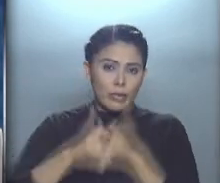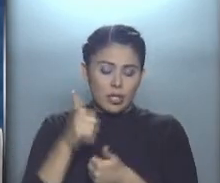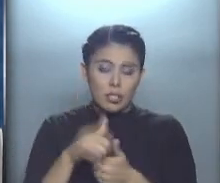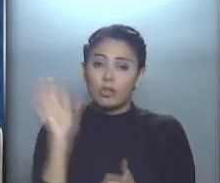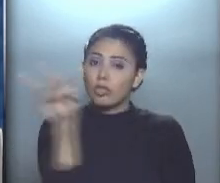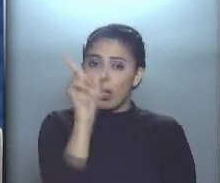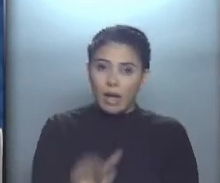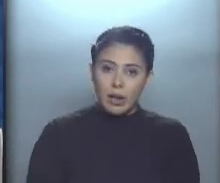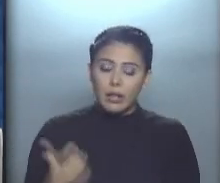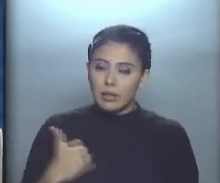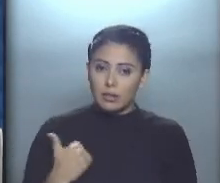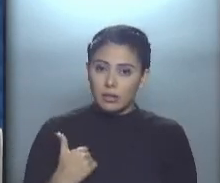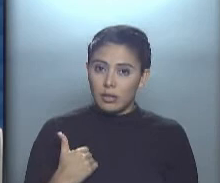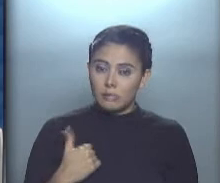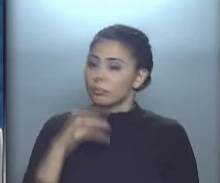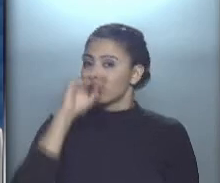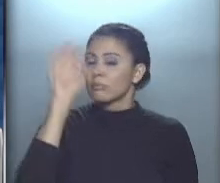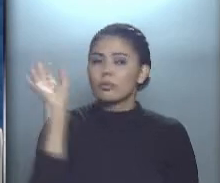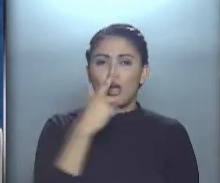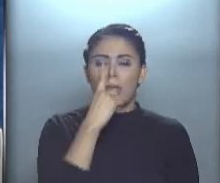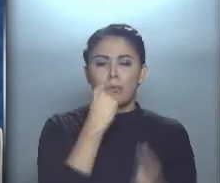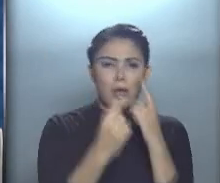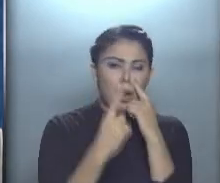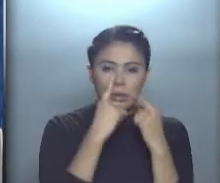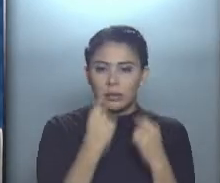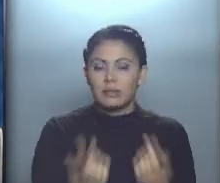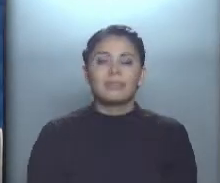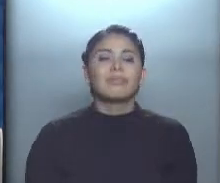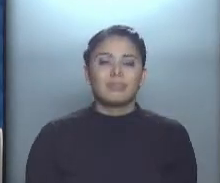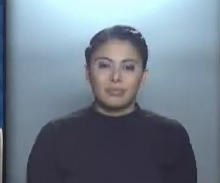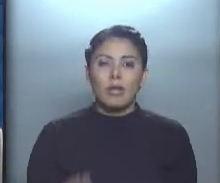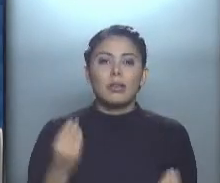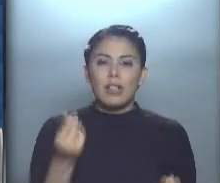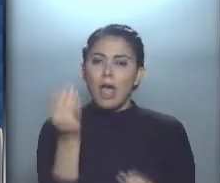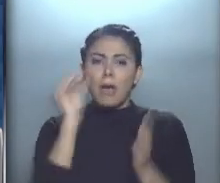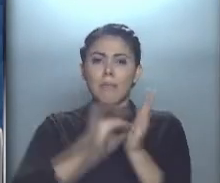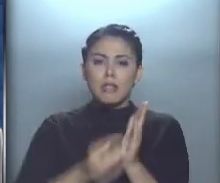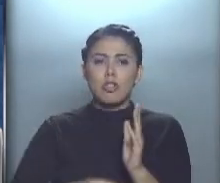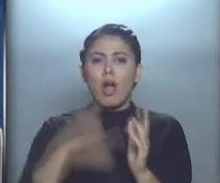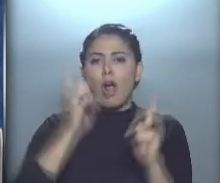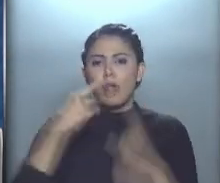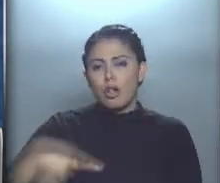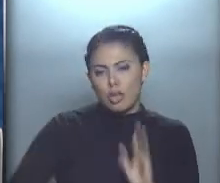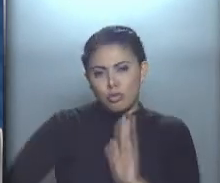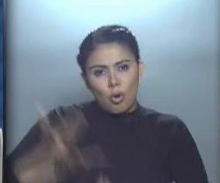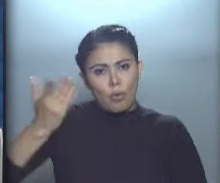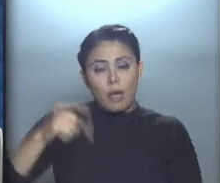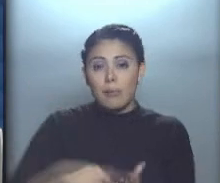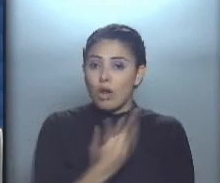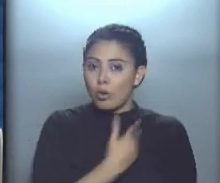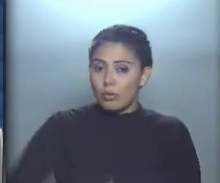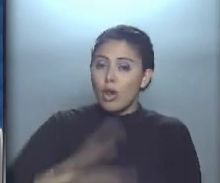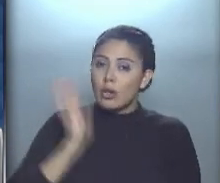la República Argentina todos nos quejamos desde el punto de vista del incremento de precios de determinado tipo de bienes, pero el Estado asume un